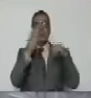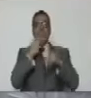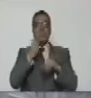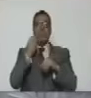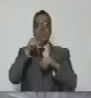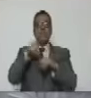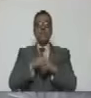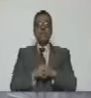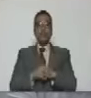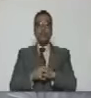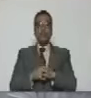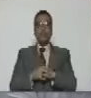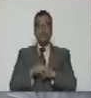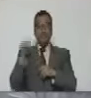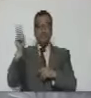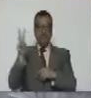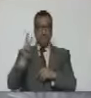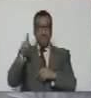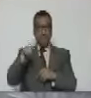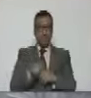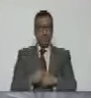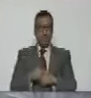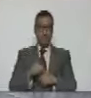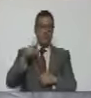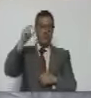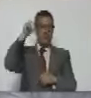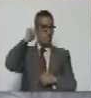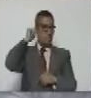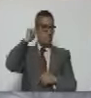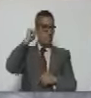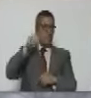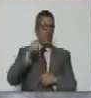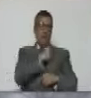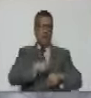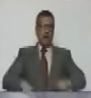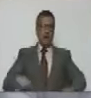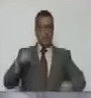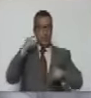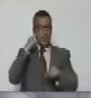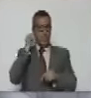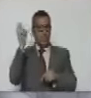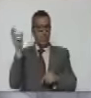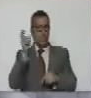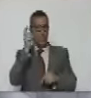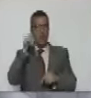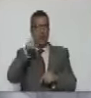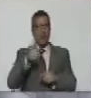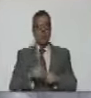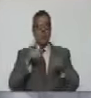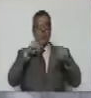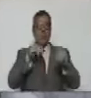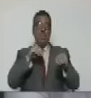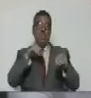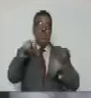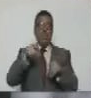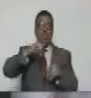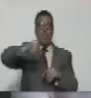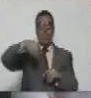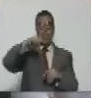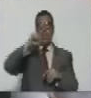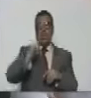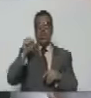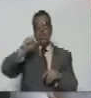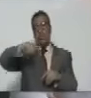la representación de la juventud venezolana, la mujer. Presidente, oyendo hablar al diputado Jesús